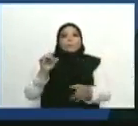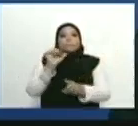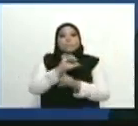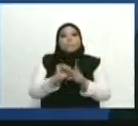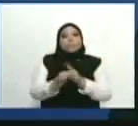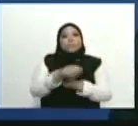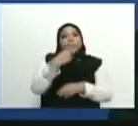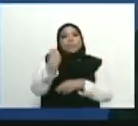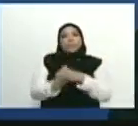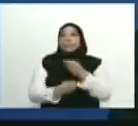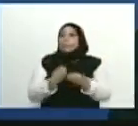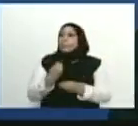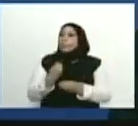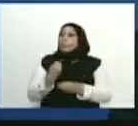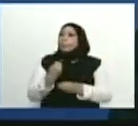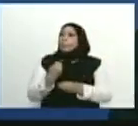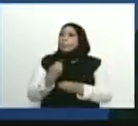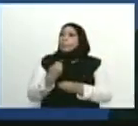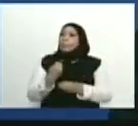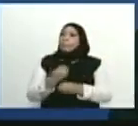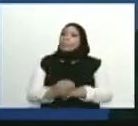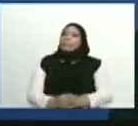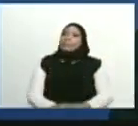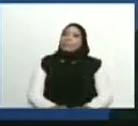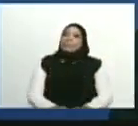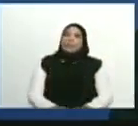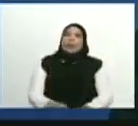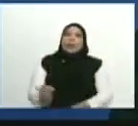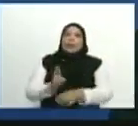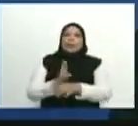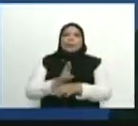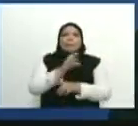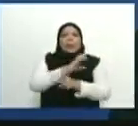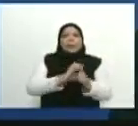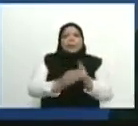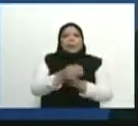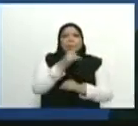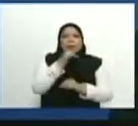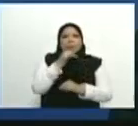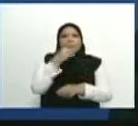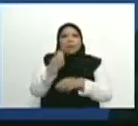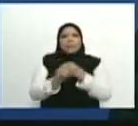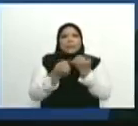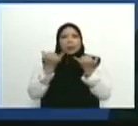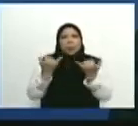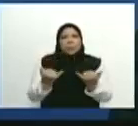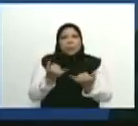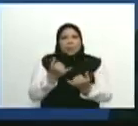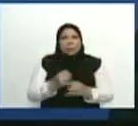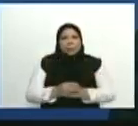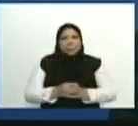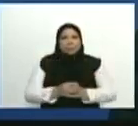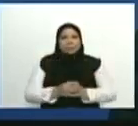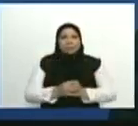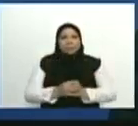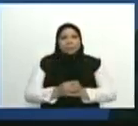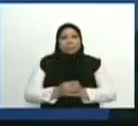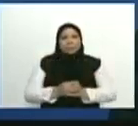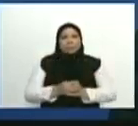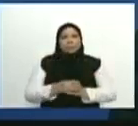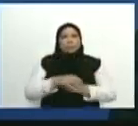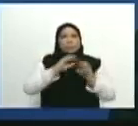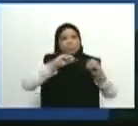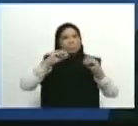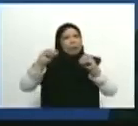es por el lago es identidad cultural que nos une y nos identifica, que nos